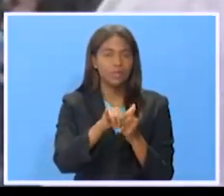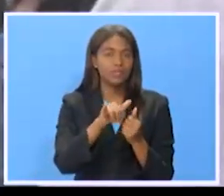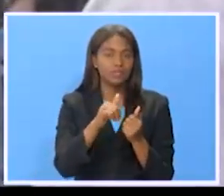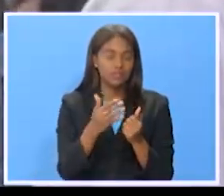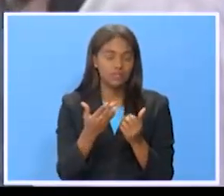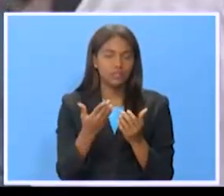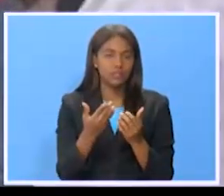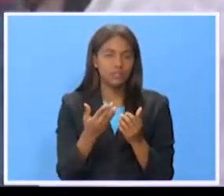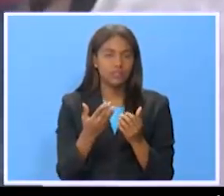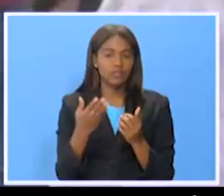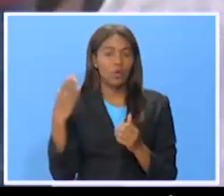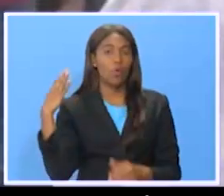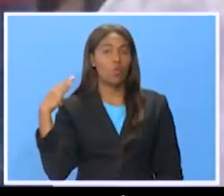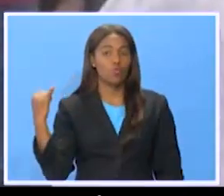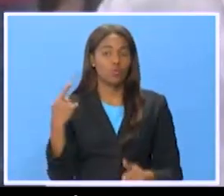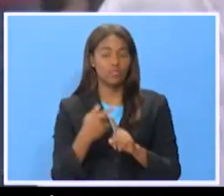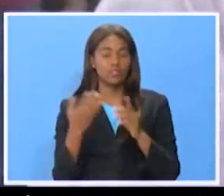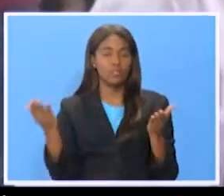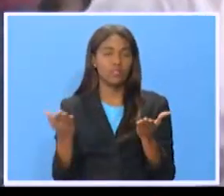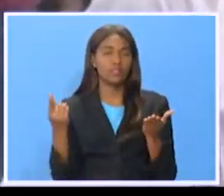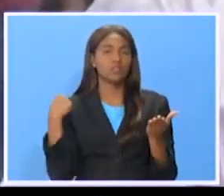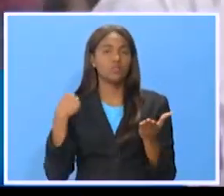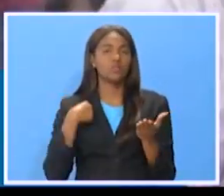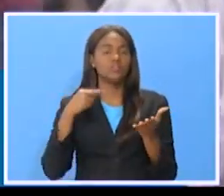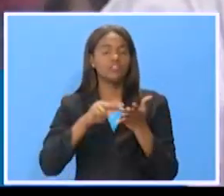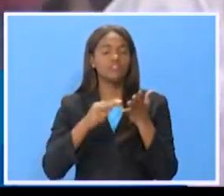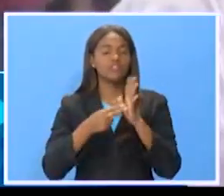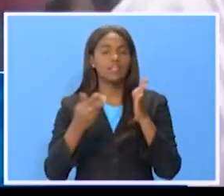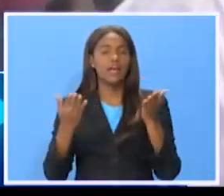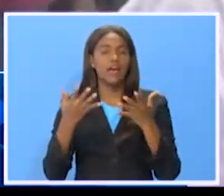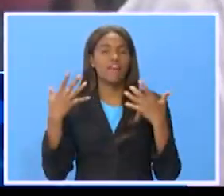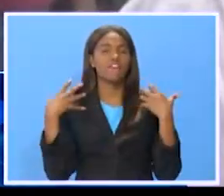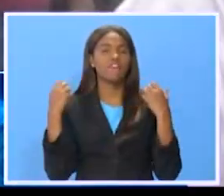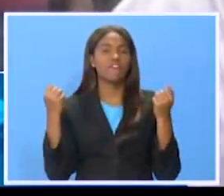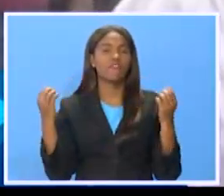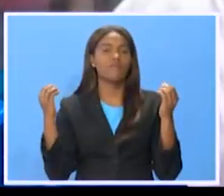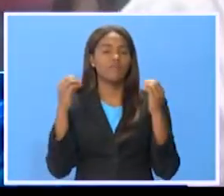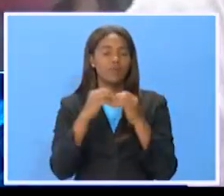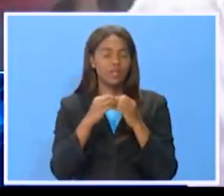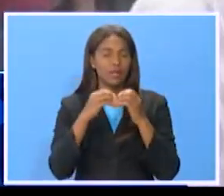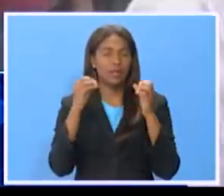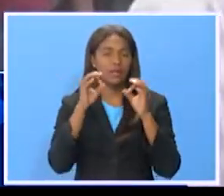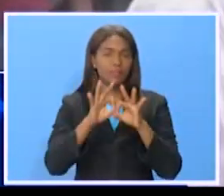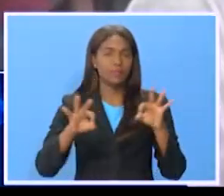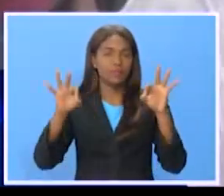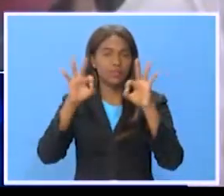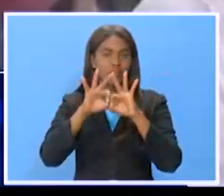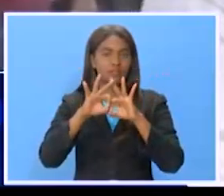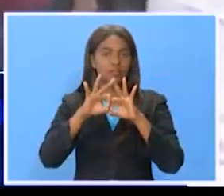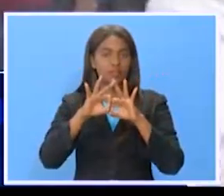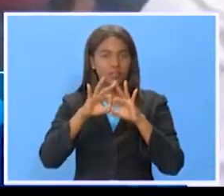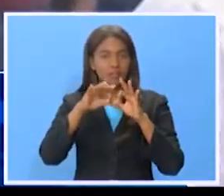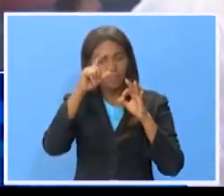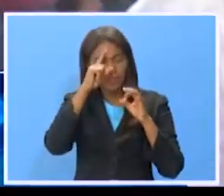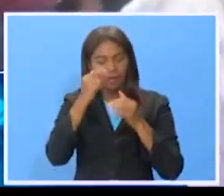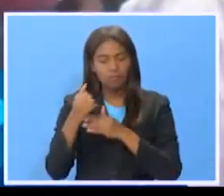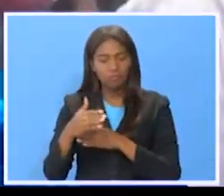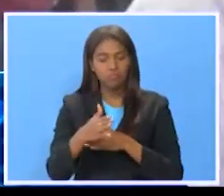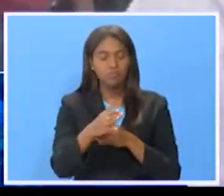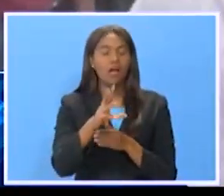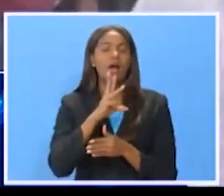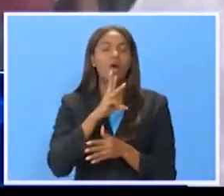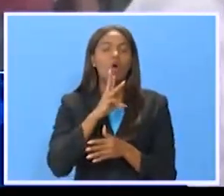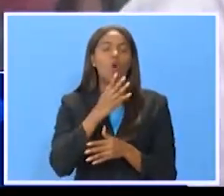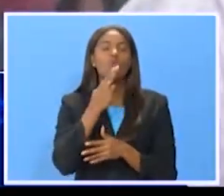Ramírez, ya que nosotros representamos para el país el potencial más importante para producir tilapia en agua